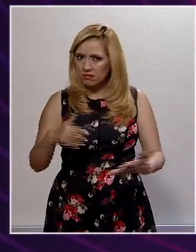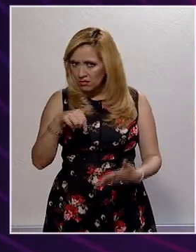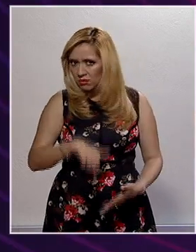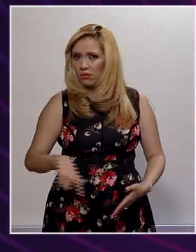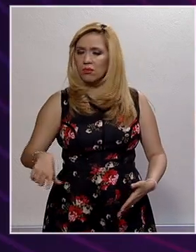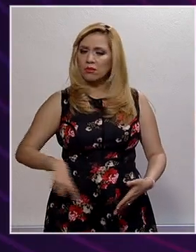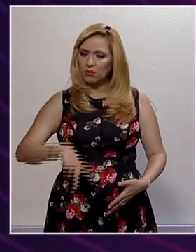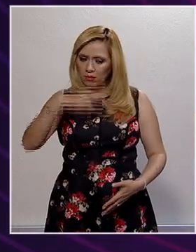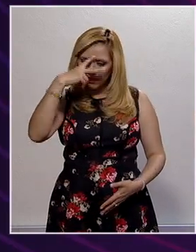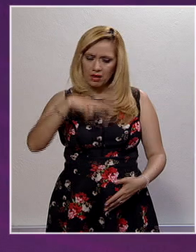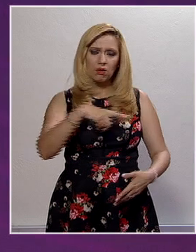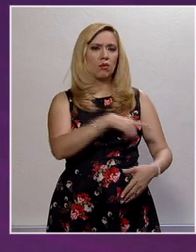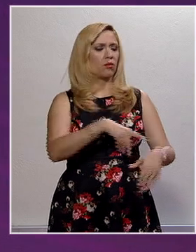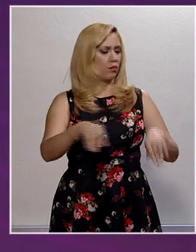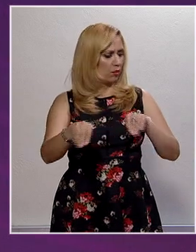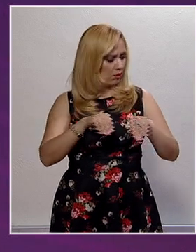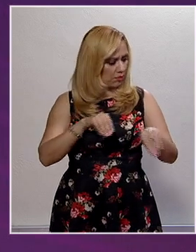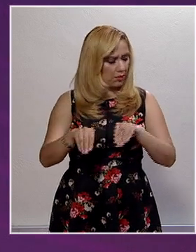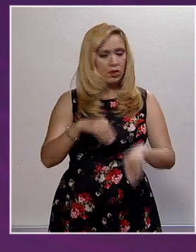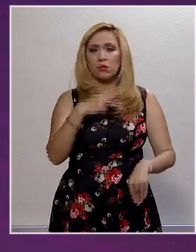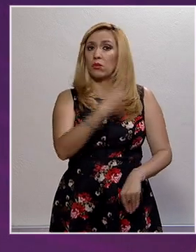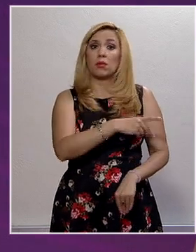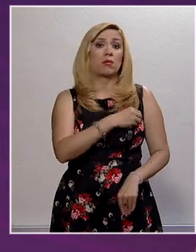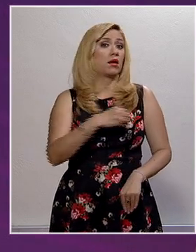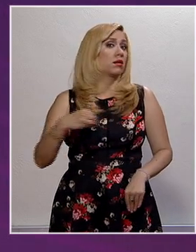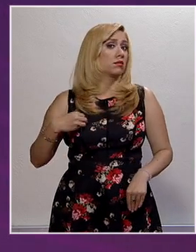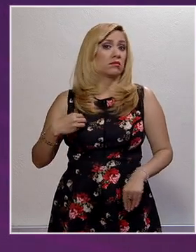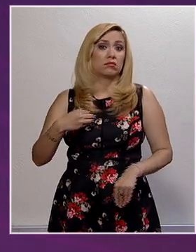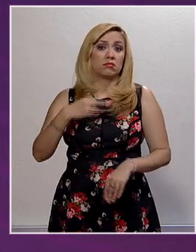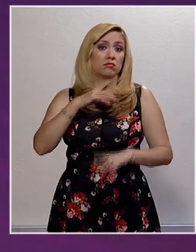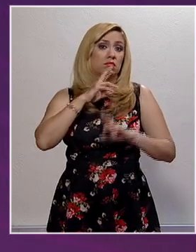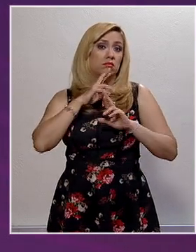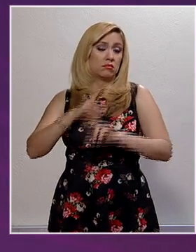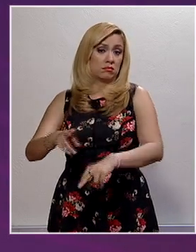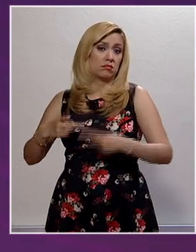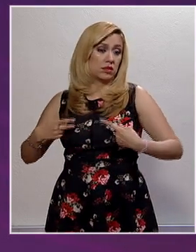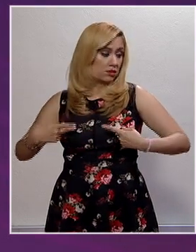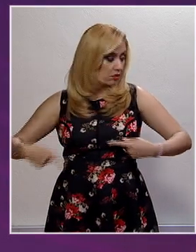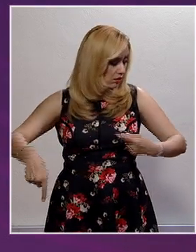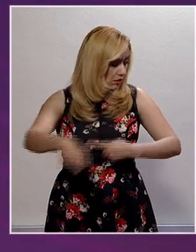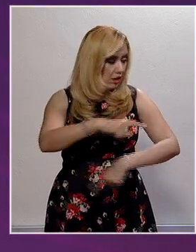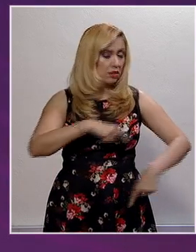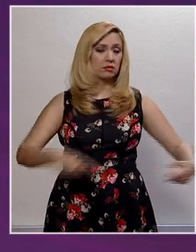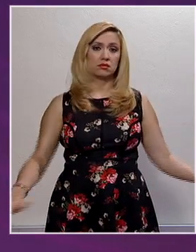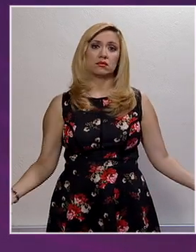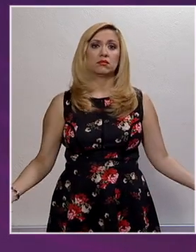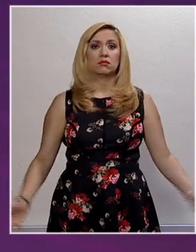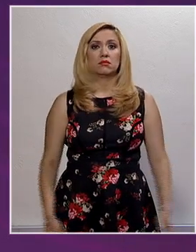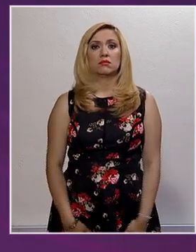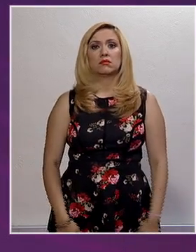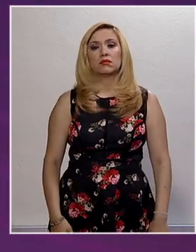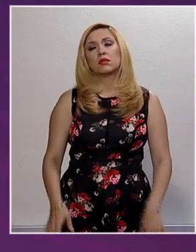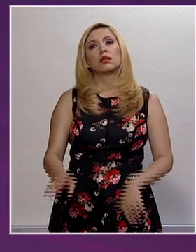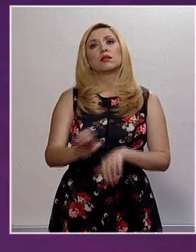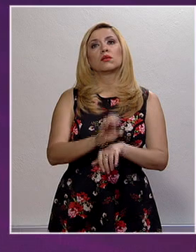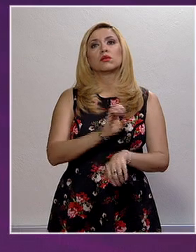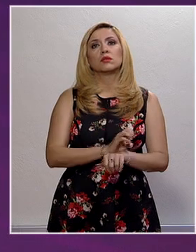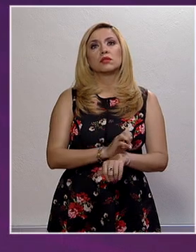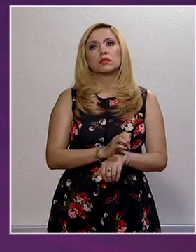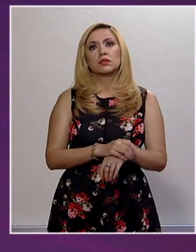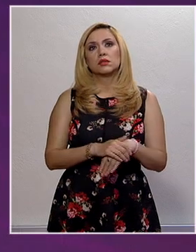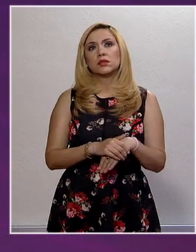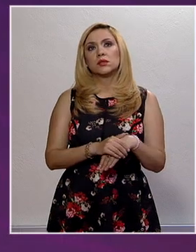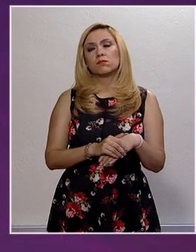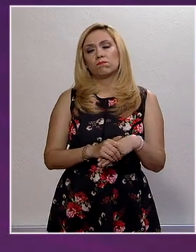por su propia cuenta, porque es su obligación responderle a sus ciudadanos y ciudadanas. Entonces,